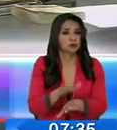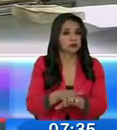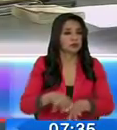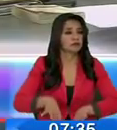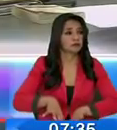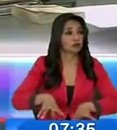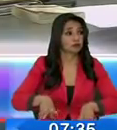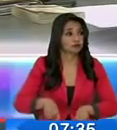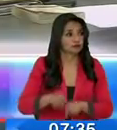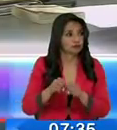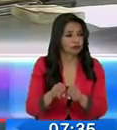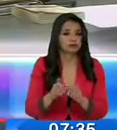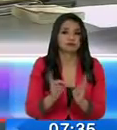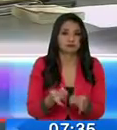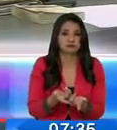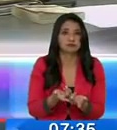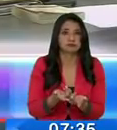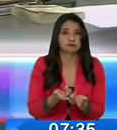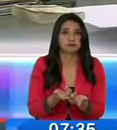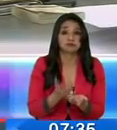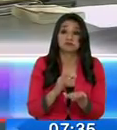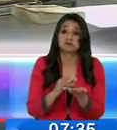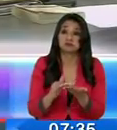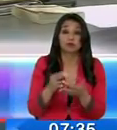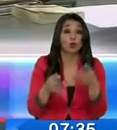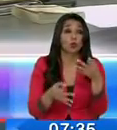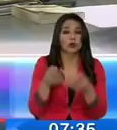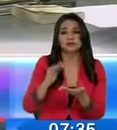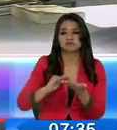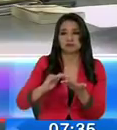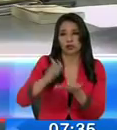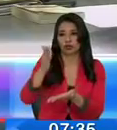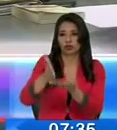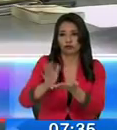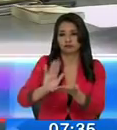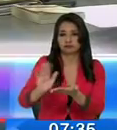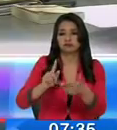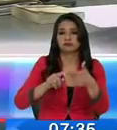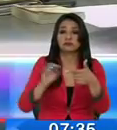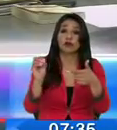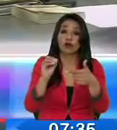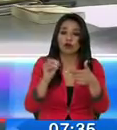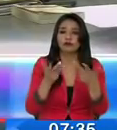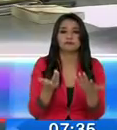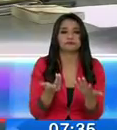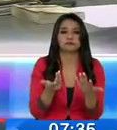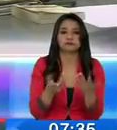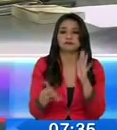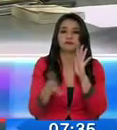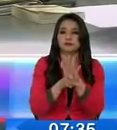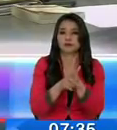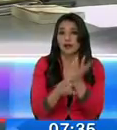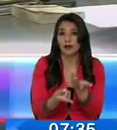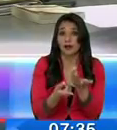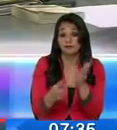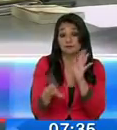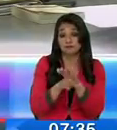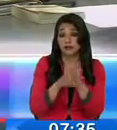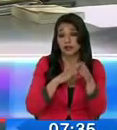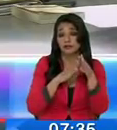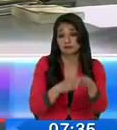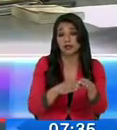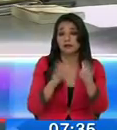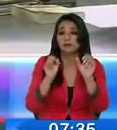corruptela o son perdonados por los jueces o la legalidad permite lo que